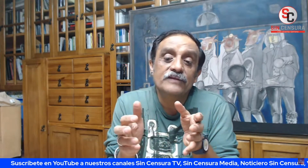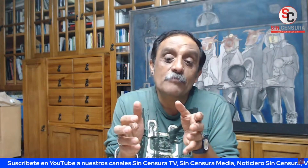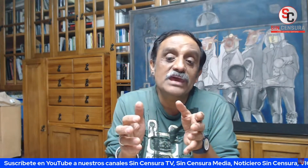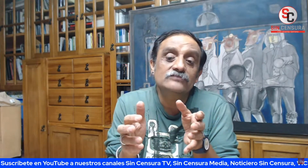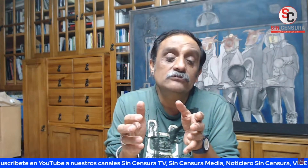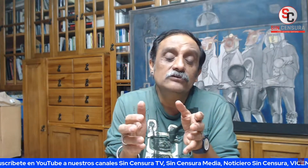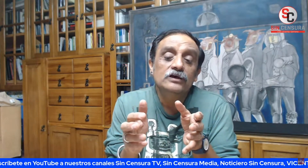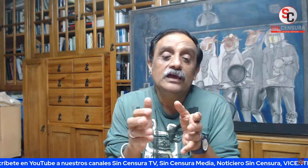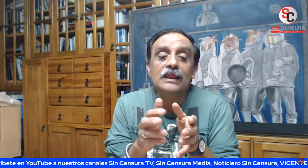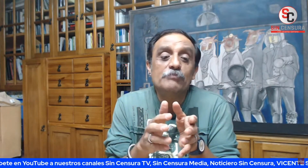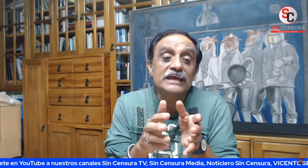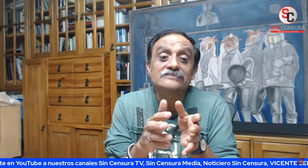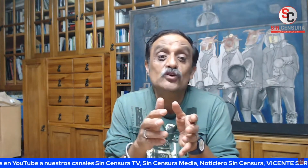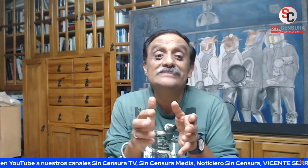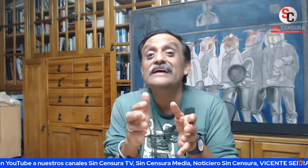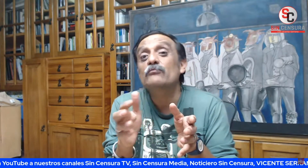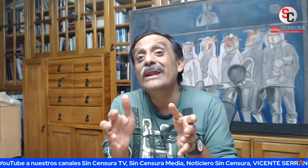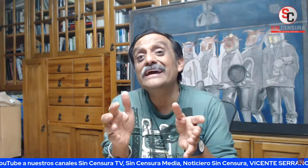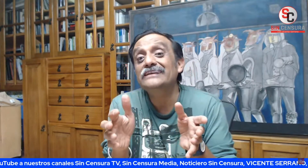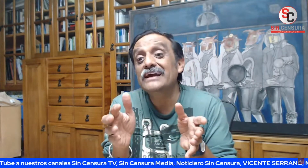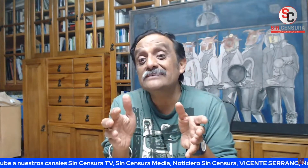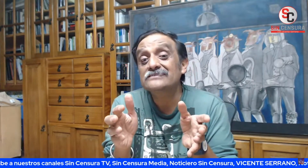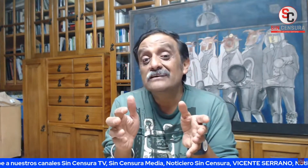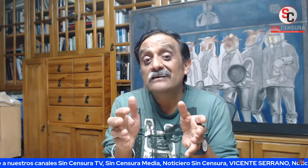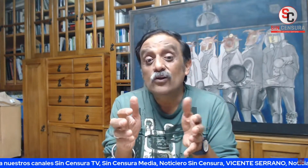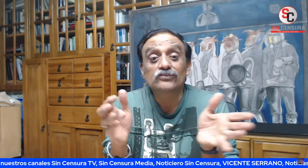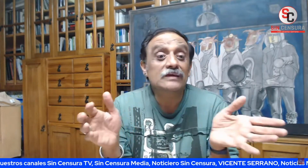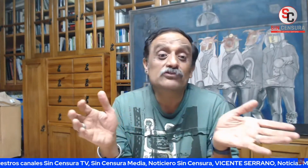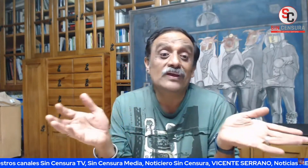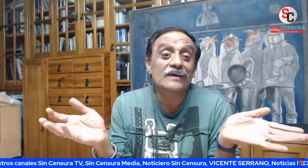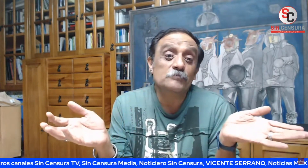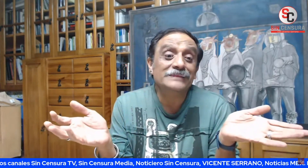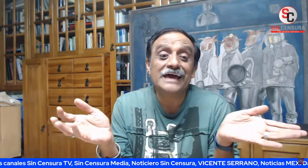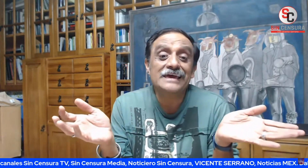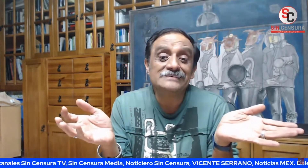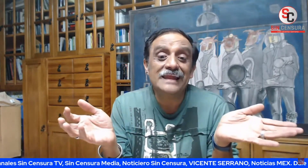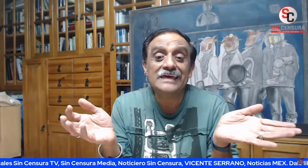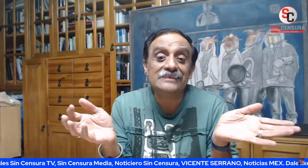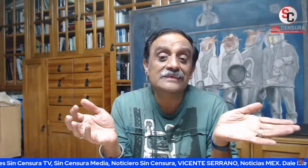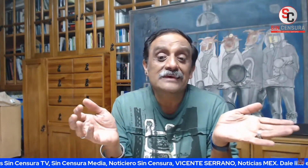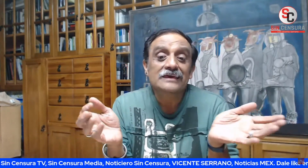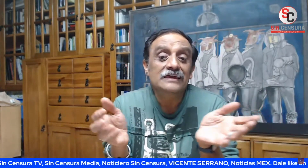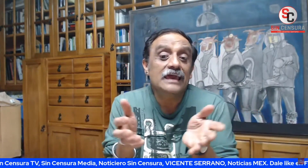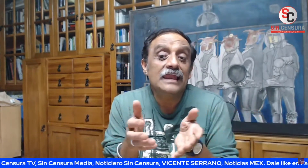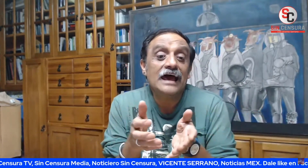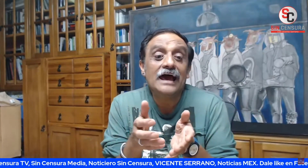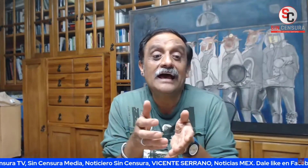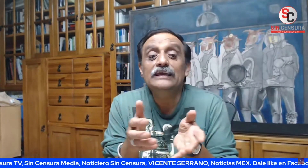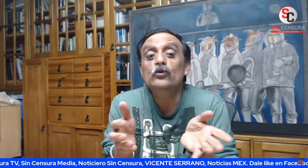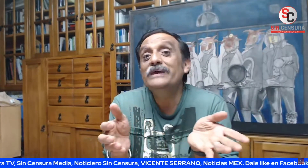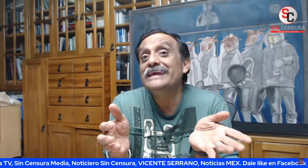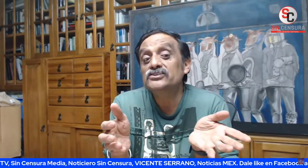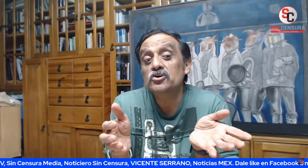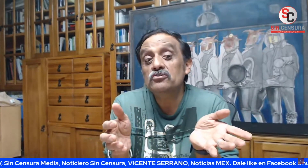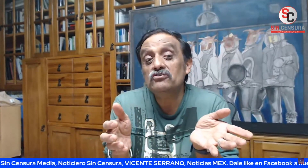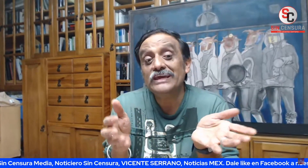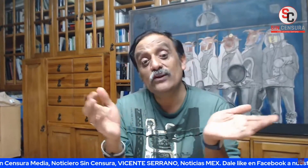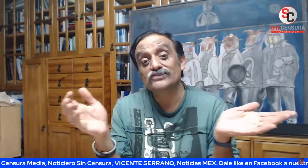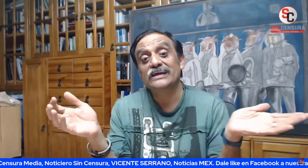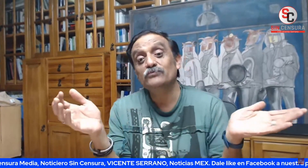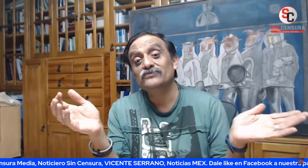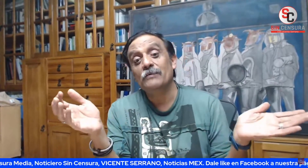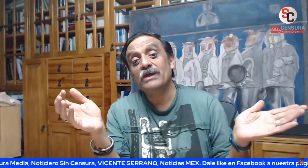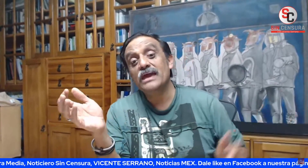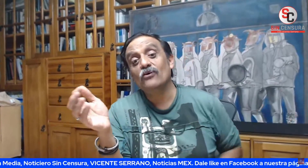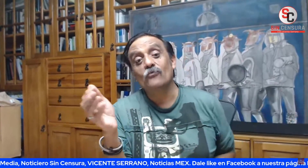agentes de enfriamiento en aplicaciones termoeléctricas. Los tenemos en las pantallas LED y en la iluminación, y